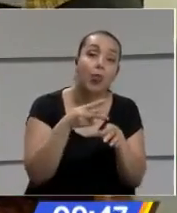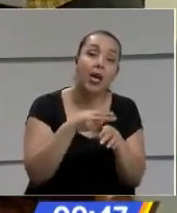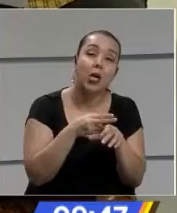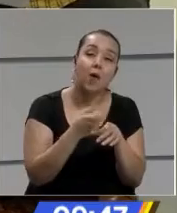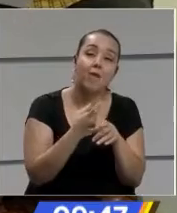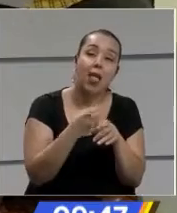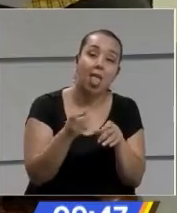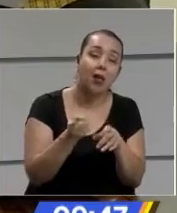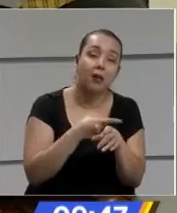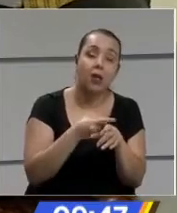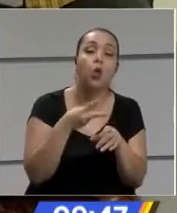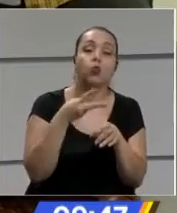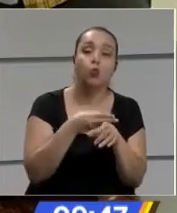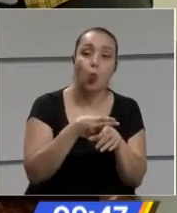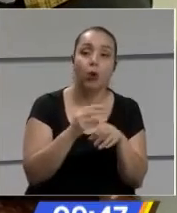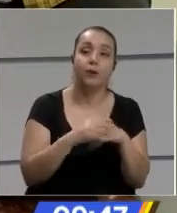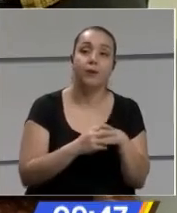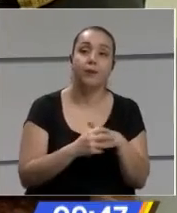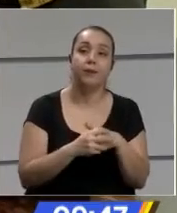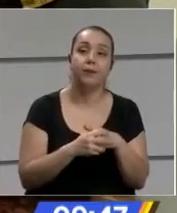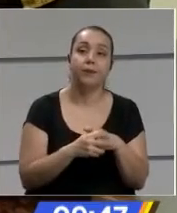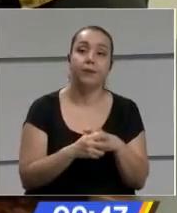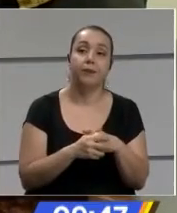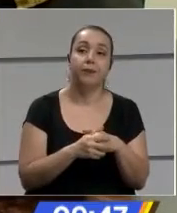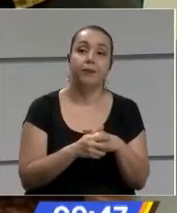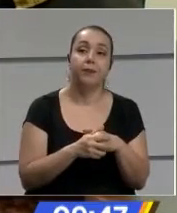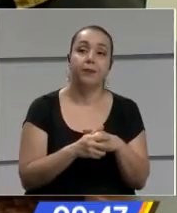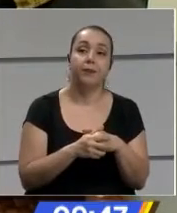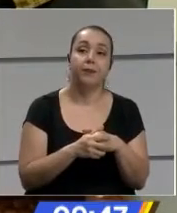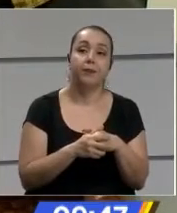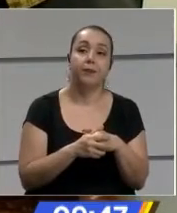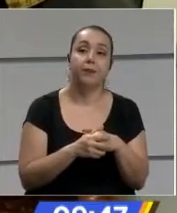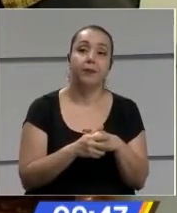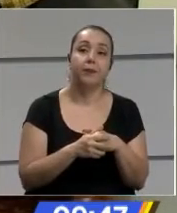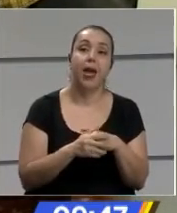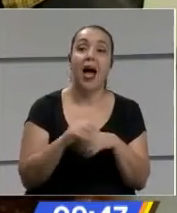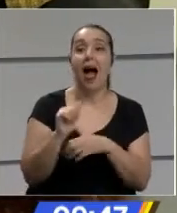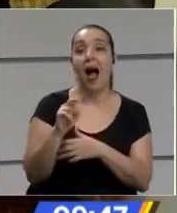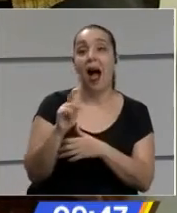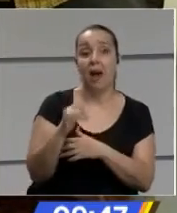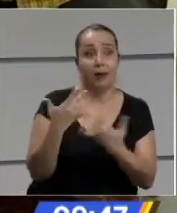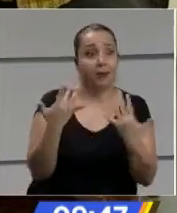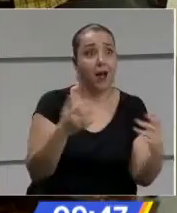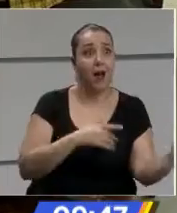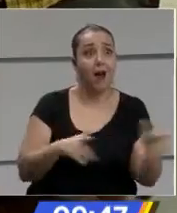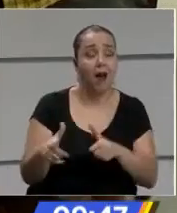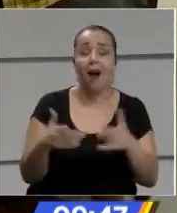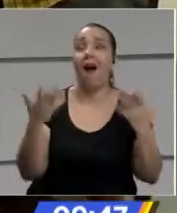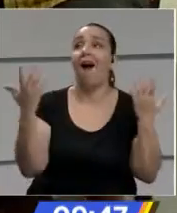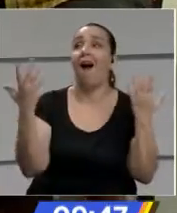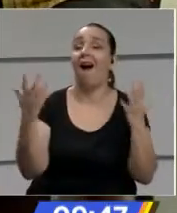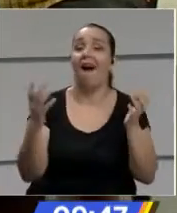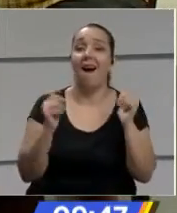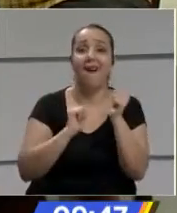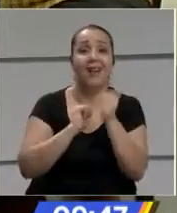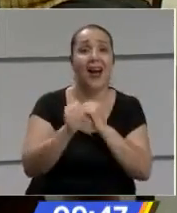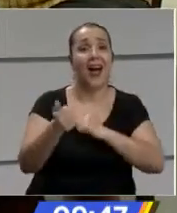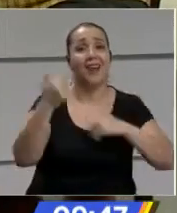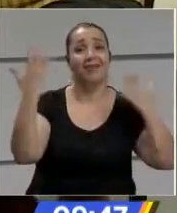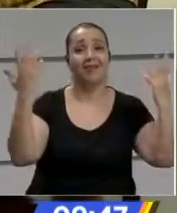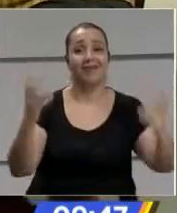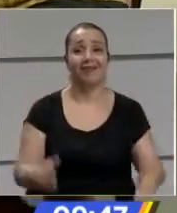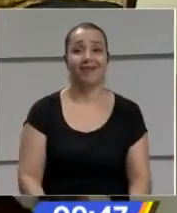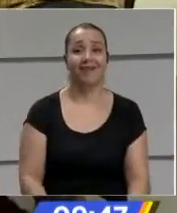que el quedó sobrante ahí. Se corta. Aquí, ¿cómo va Ani? Ay, Ani ya también me ganó. Okay, aquí no hay tiempo que